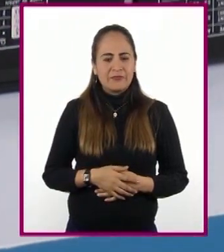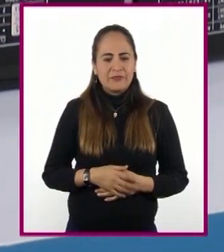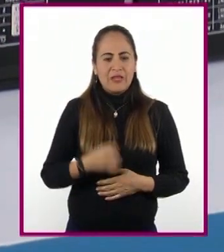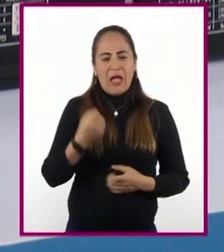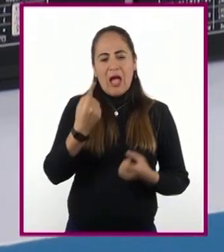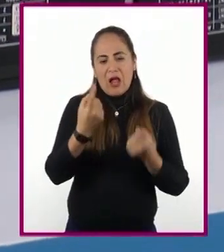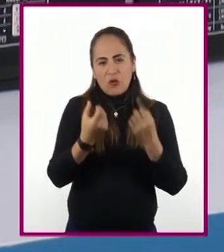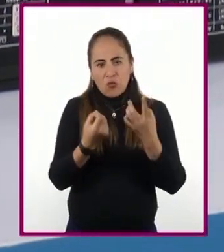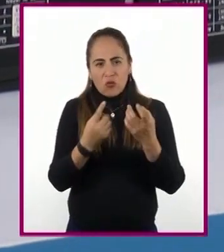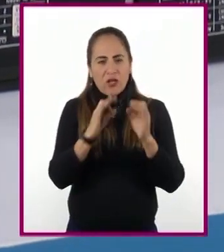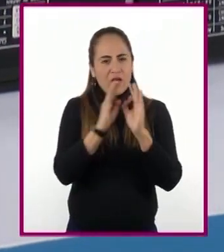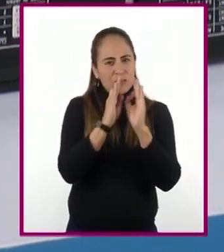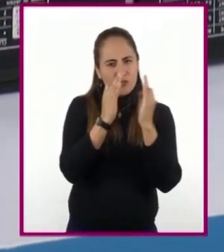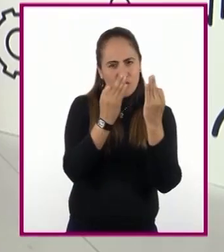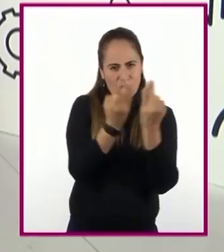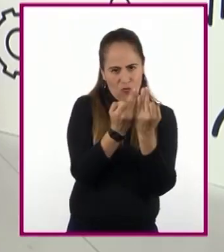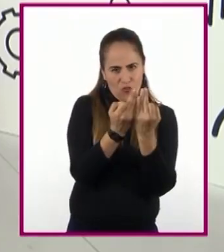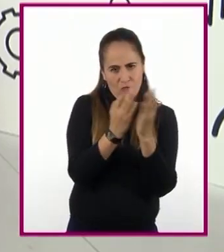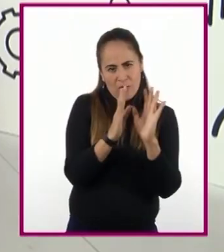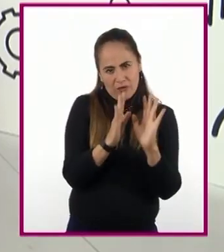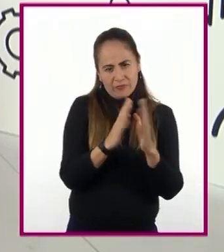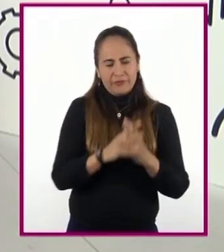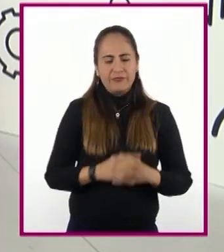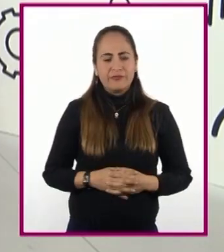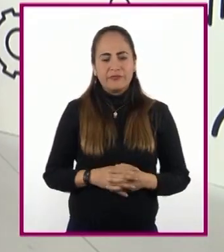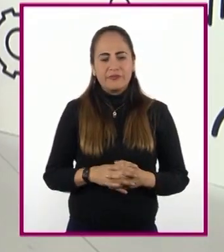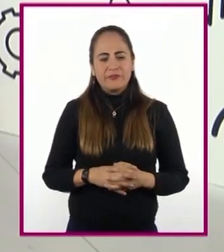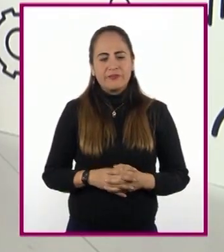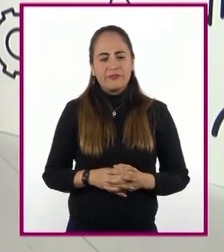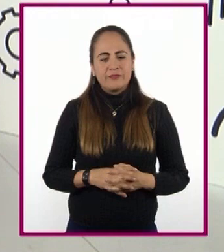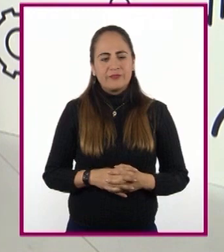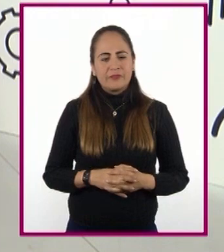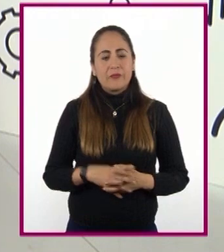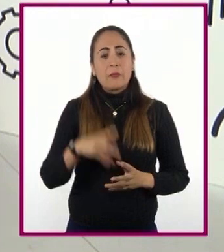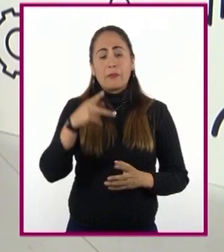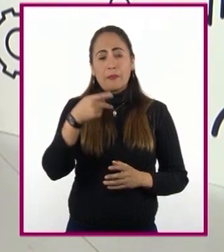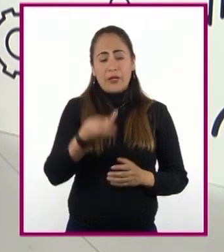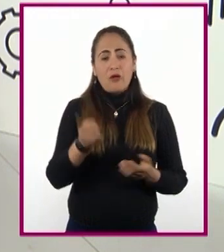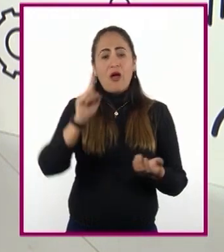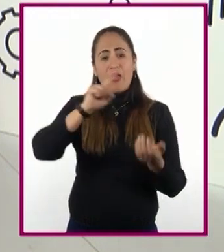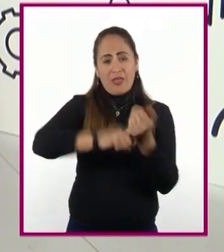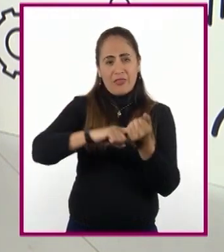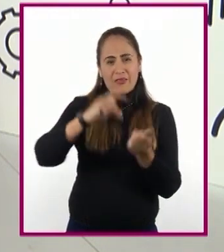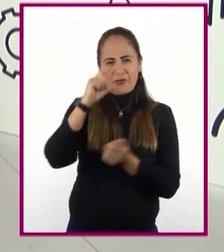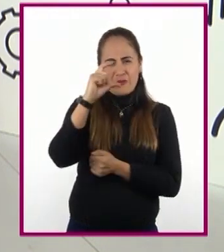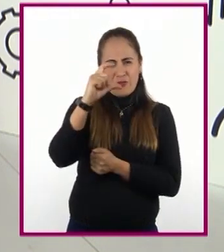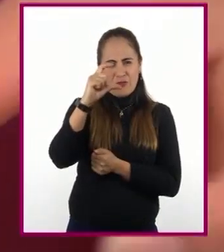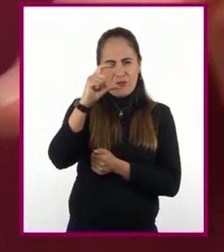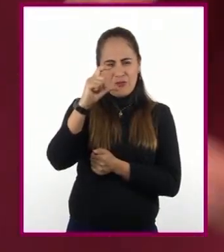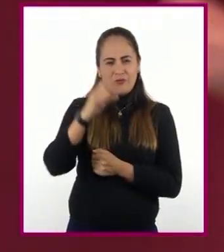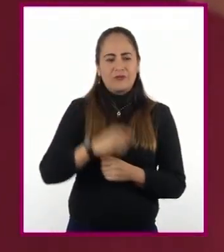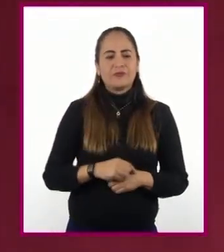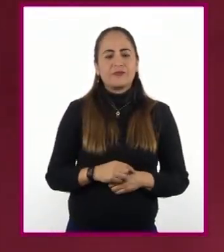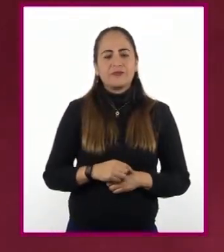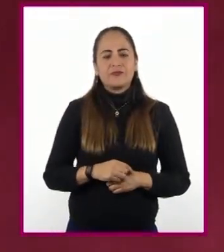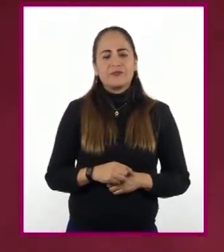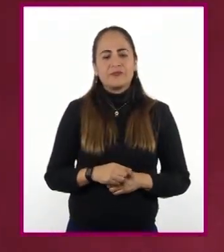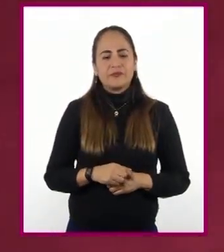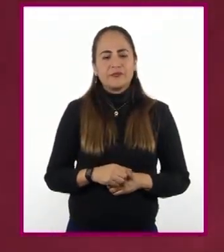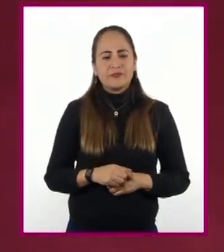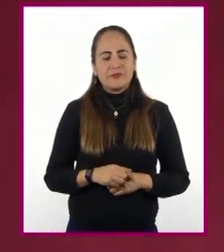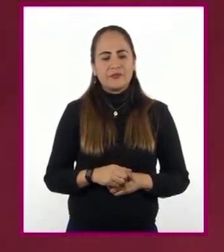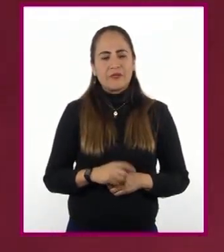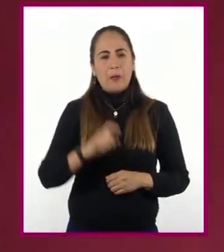de su diseño y sobre todo quiero mencionar que la mayoría de ellas utilizaban un rollo como este y variaba